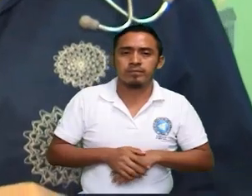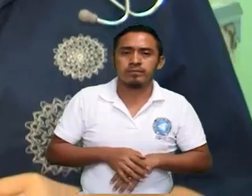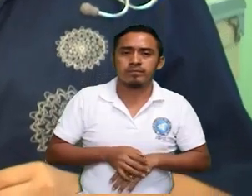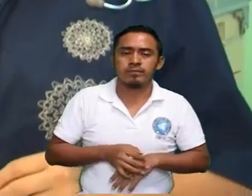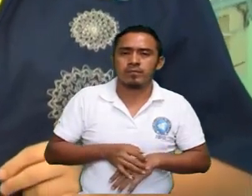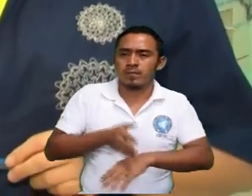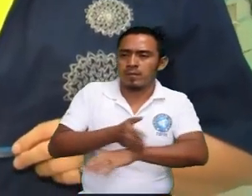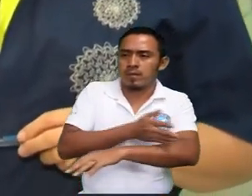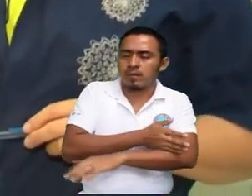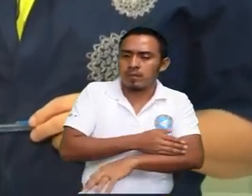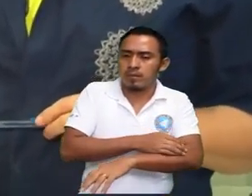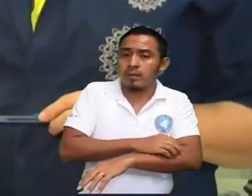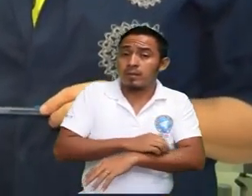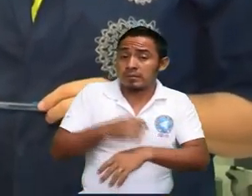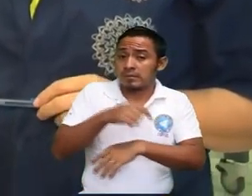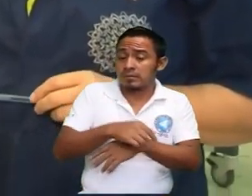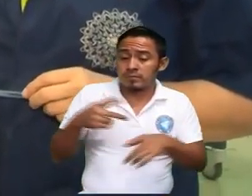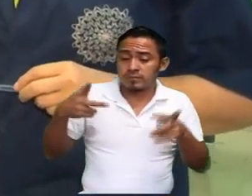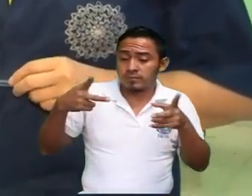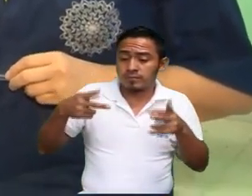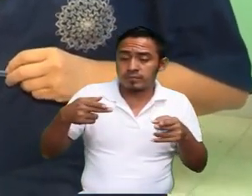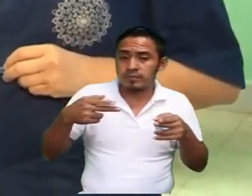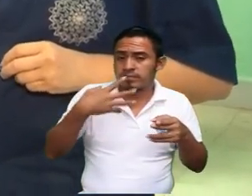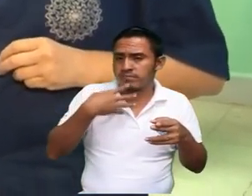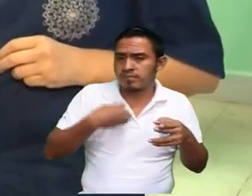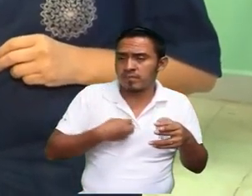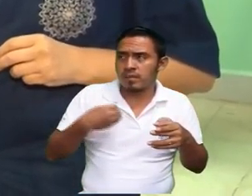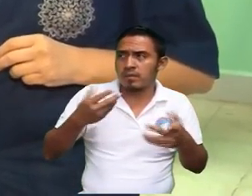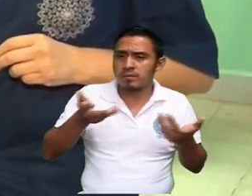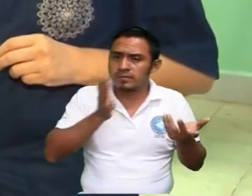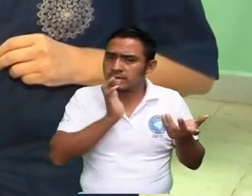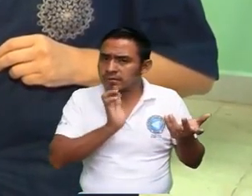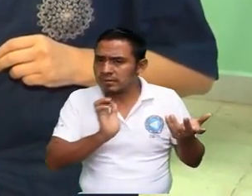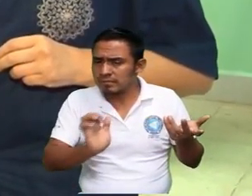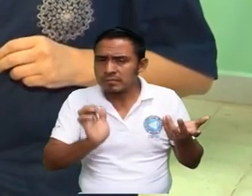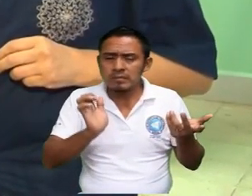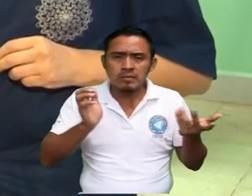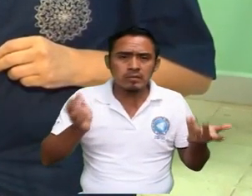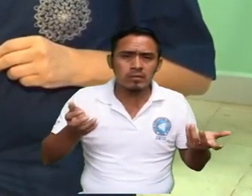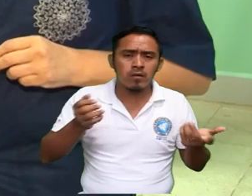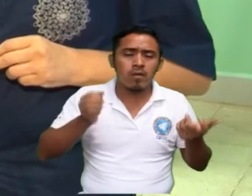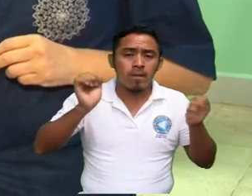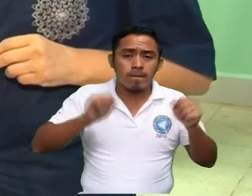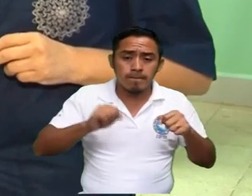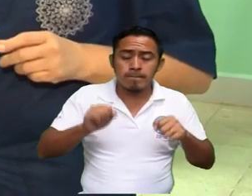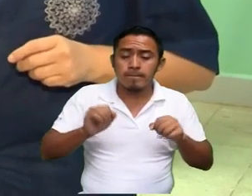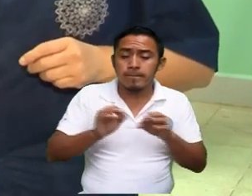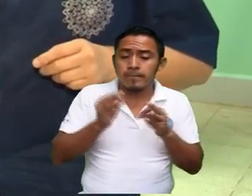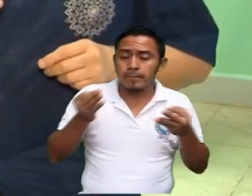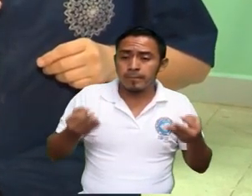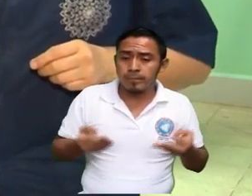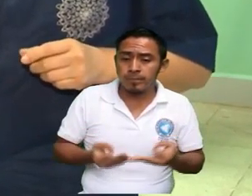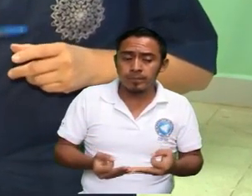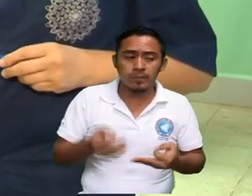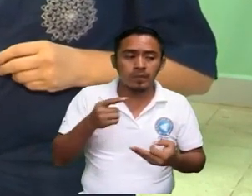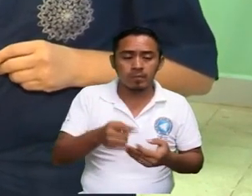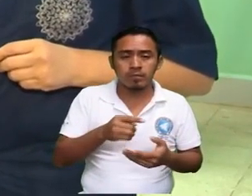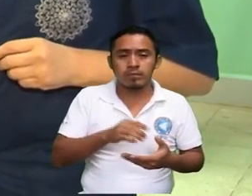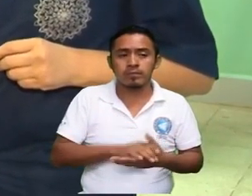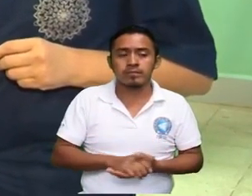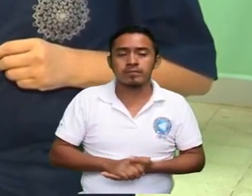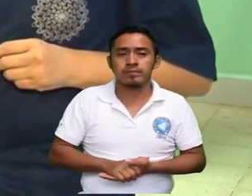de durante la pausa de que hay niños potencialmente que van a la Familia Canguro, que van a ser parte de la